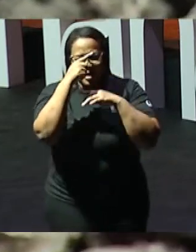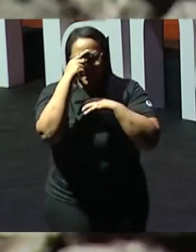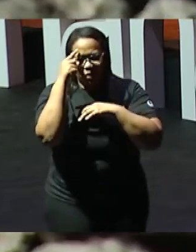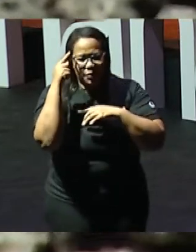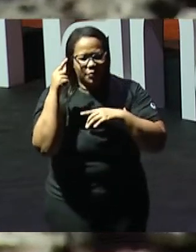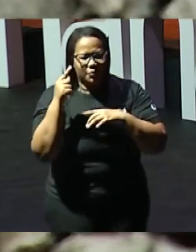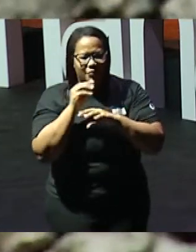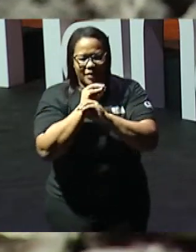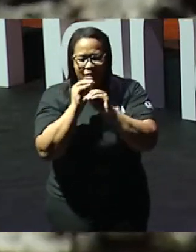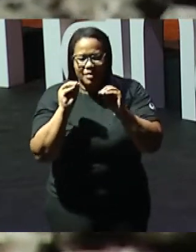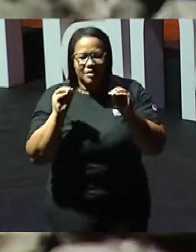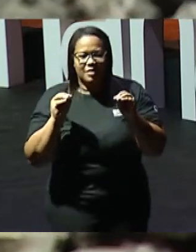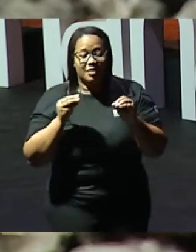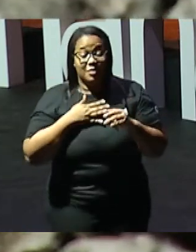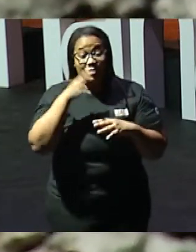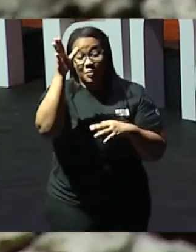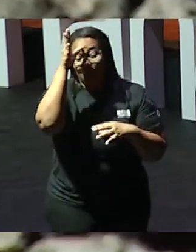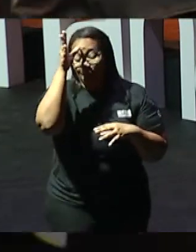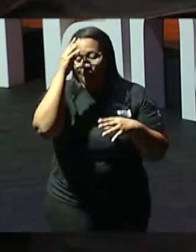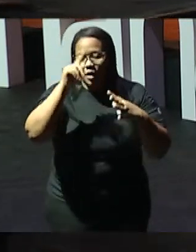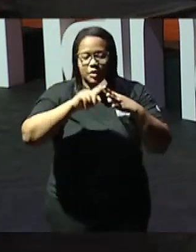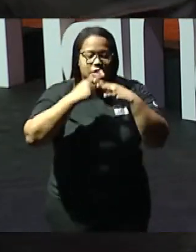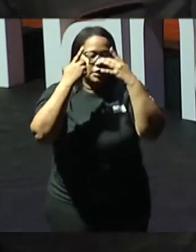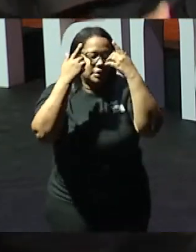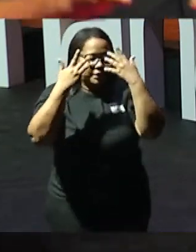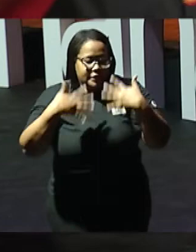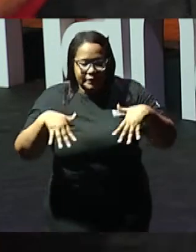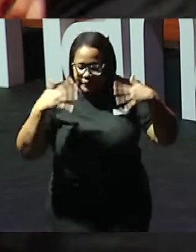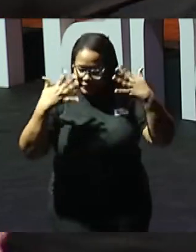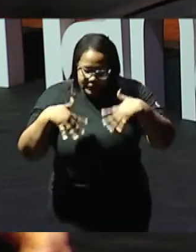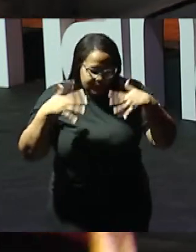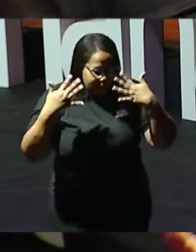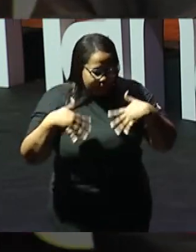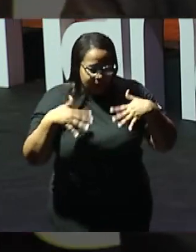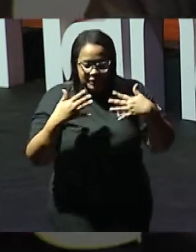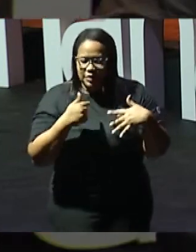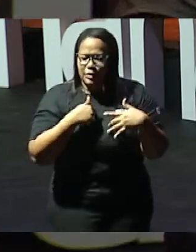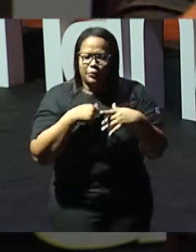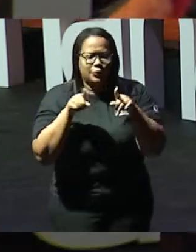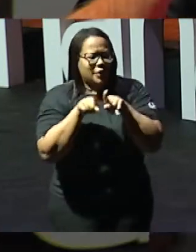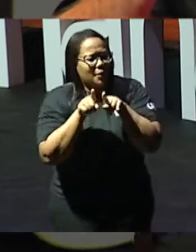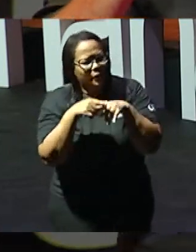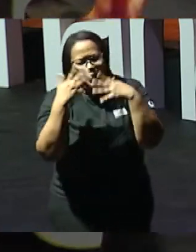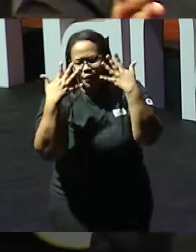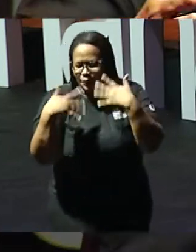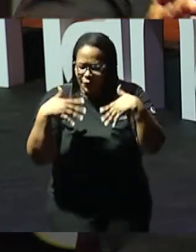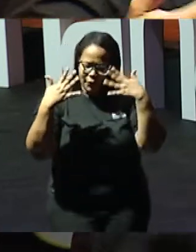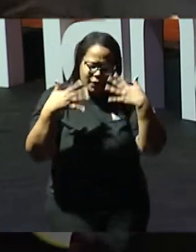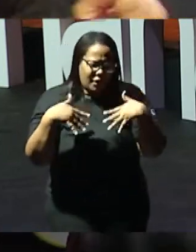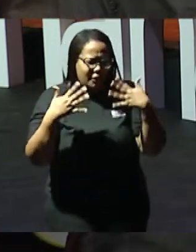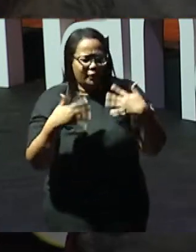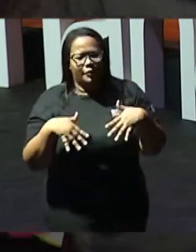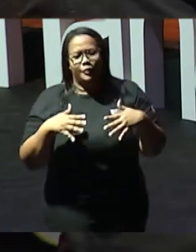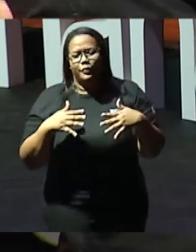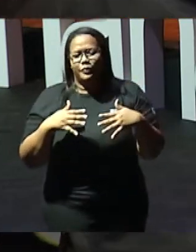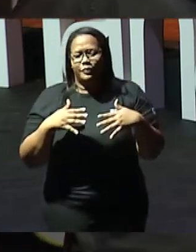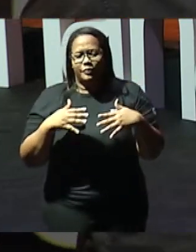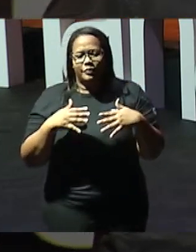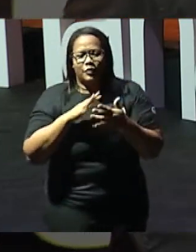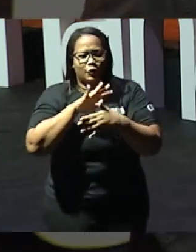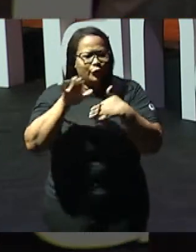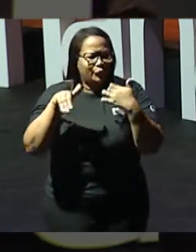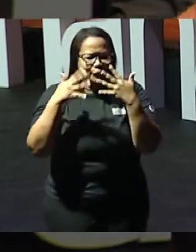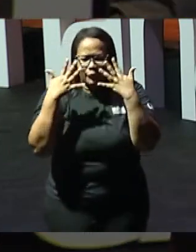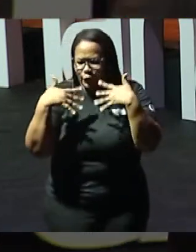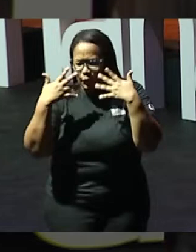mi papá se fragua da grito yo también yo nunca ha visto de tigre llorando siquiera lo que se quebró yo tenía que llorar yo